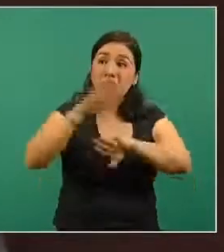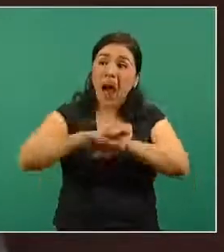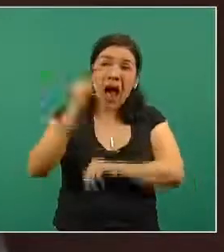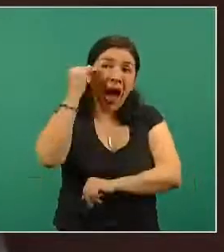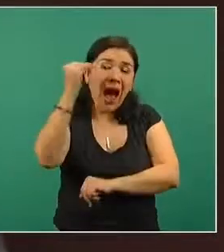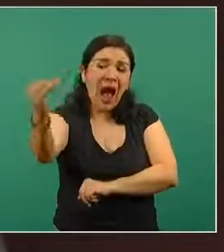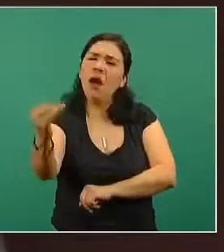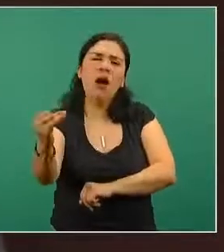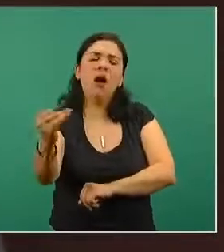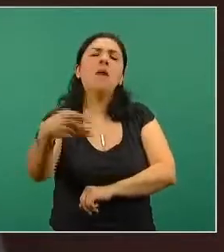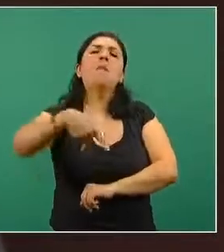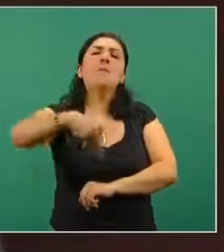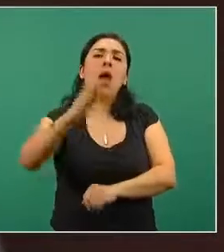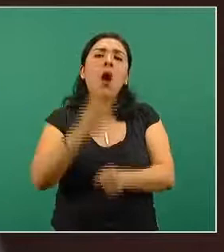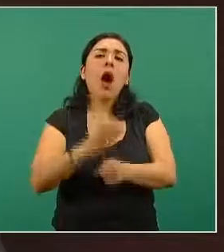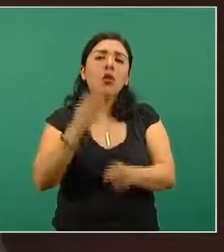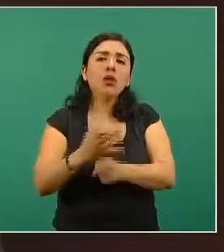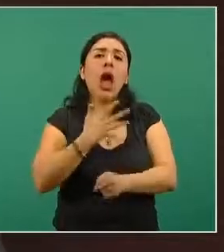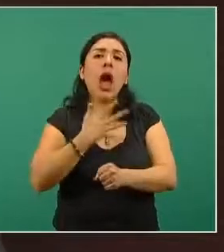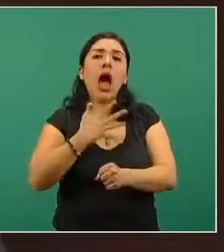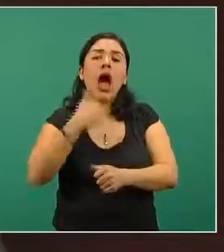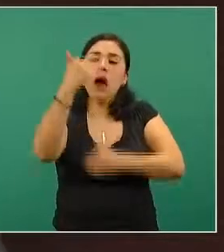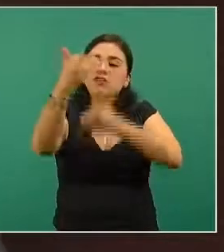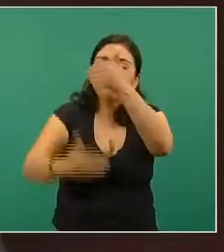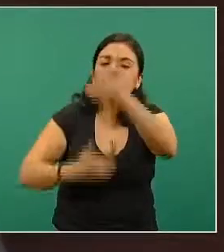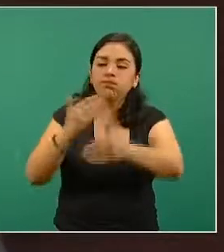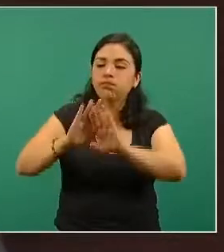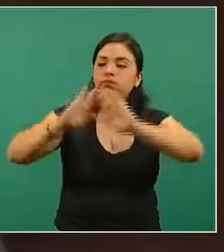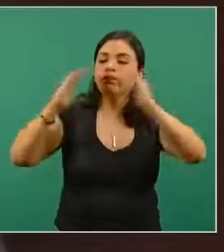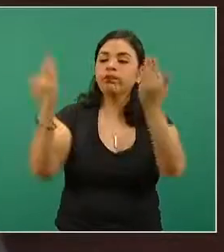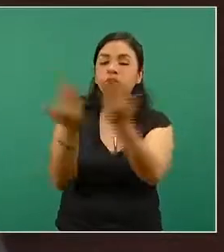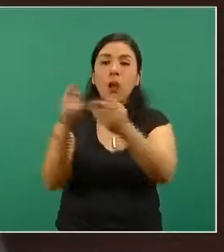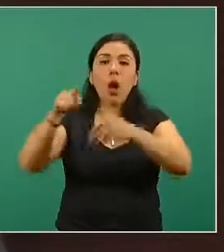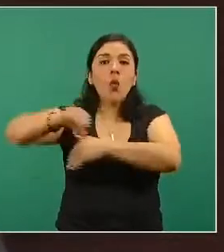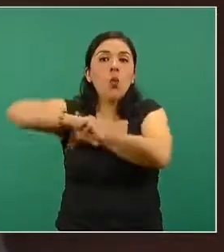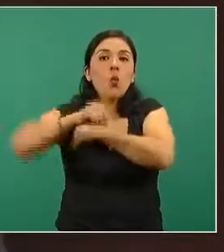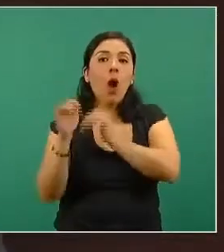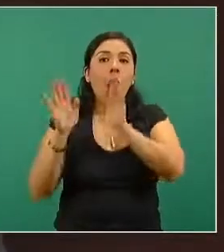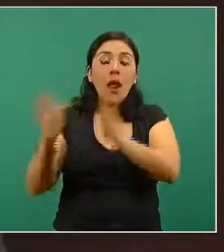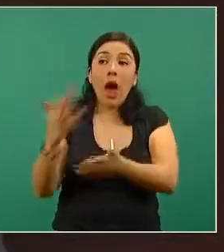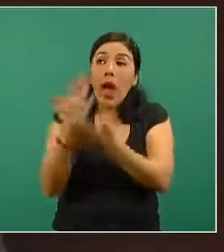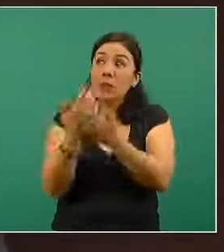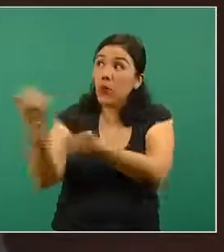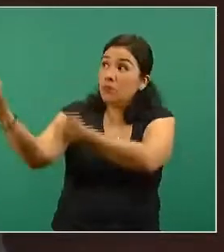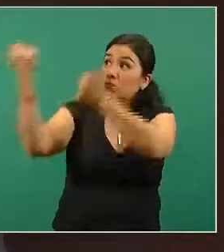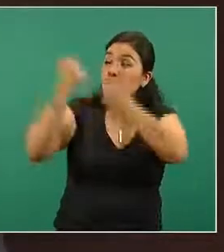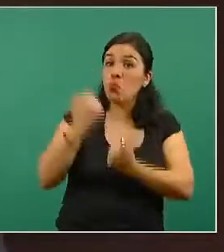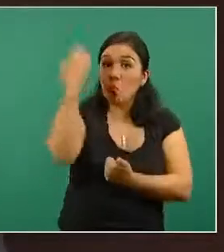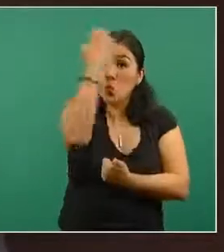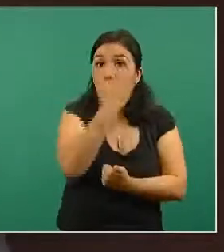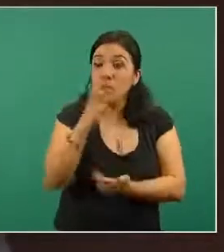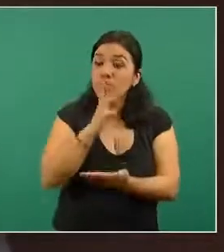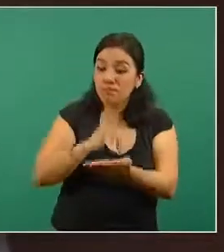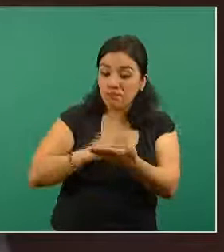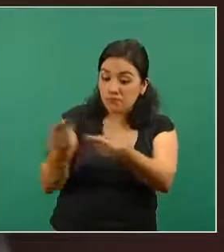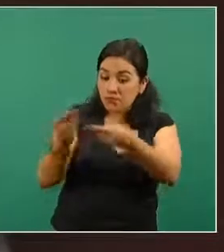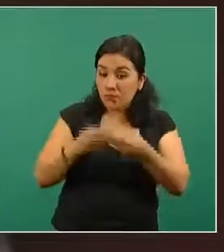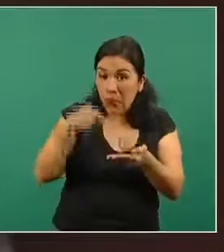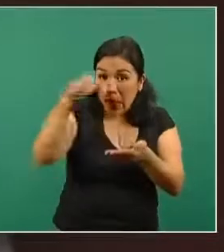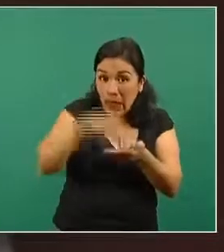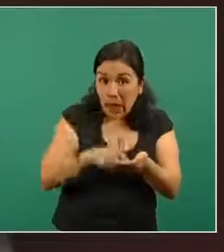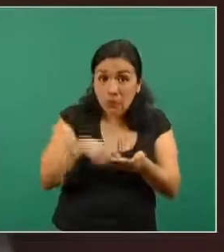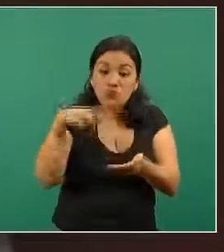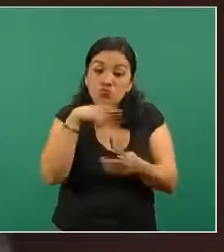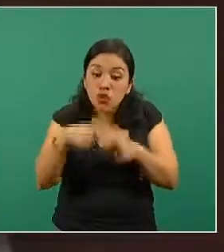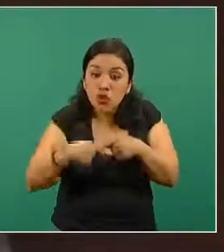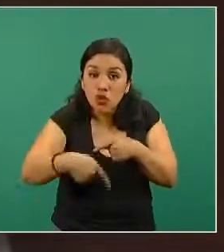pero ahora está encintado, esperando que se tengan las pruebas analíticas que están por llegar esta semana, en estos días,